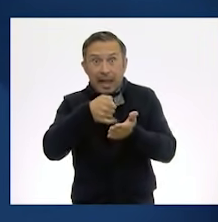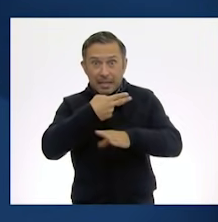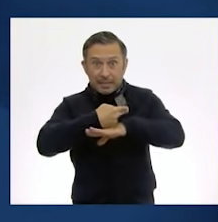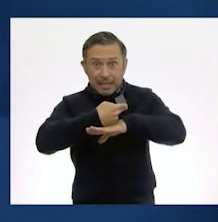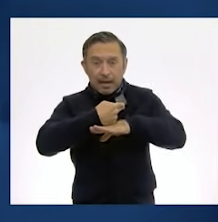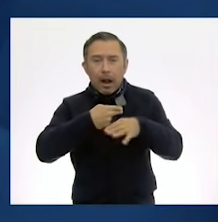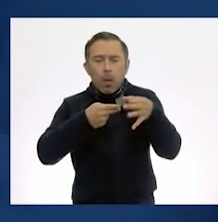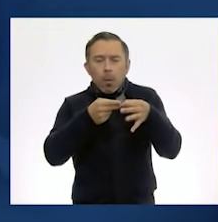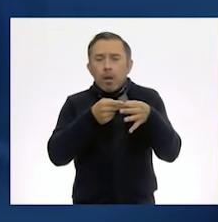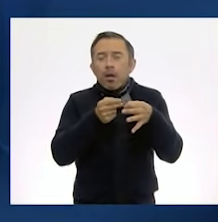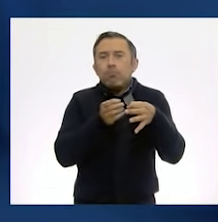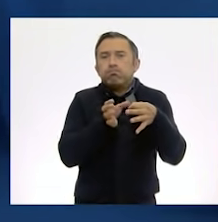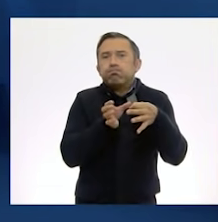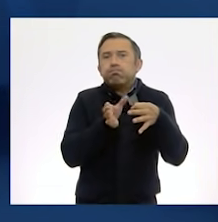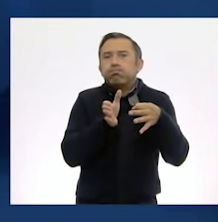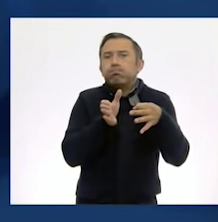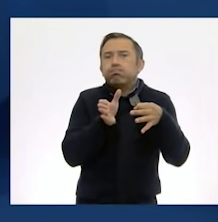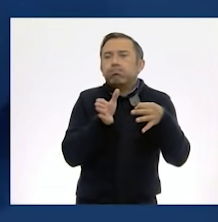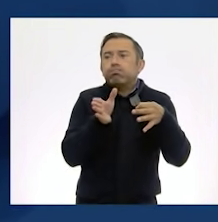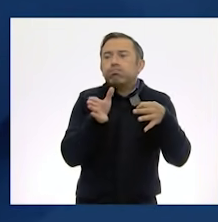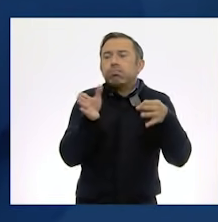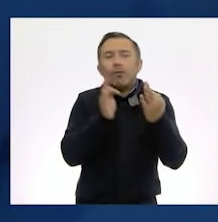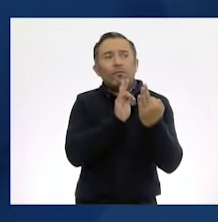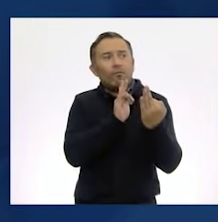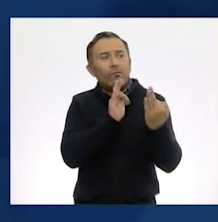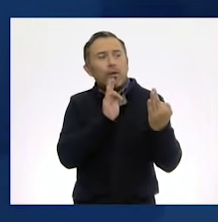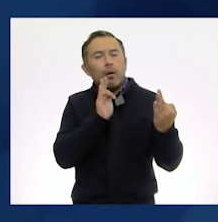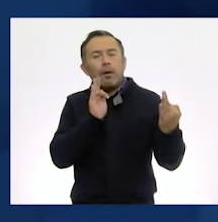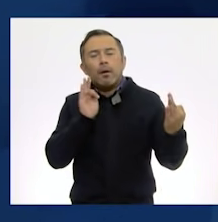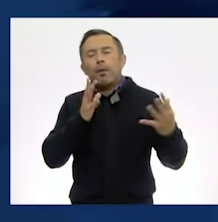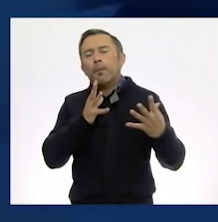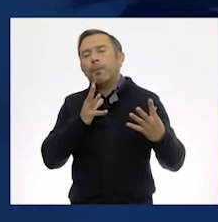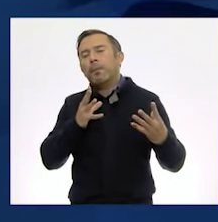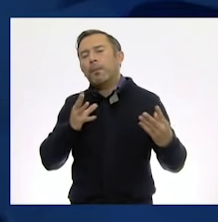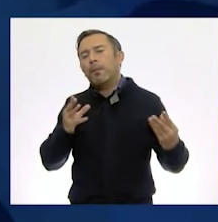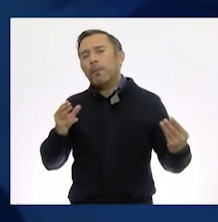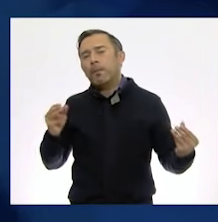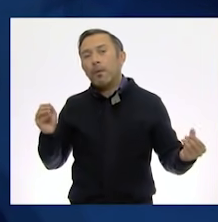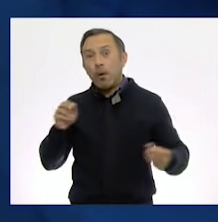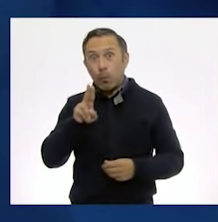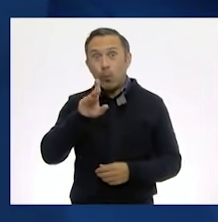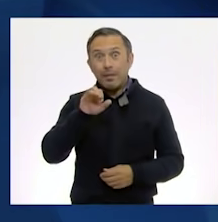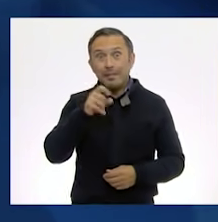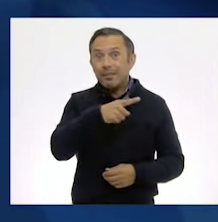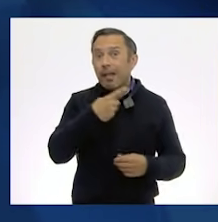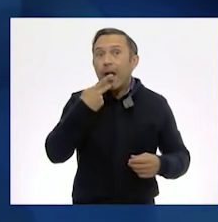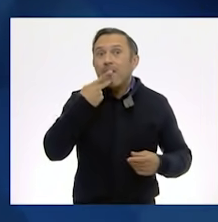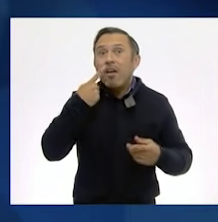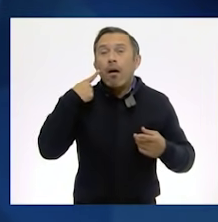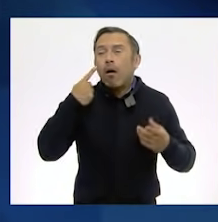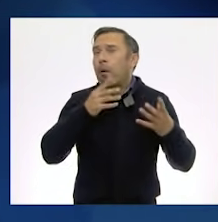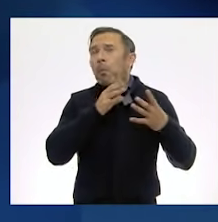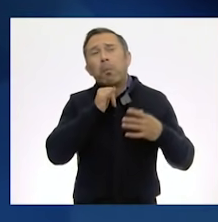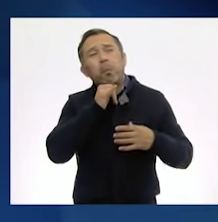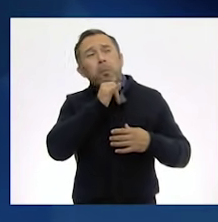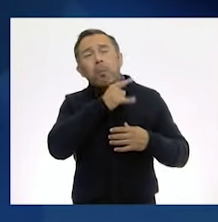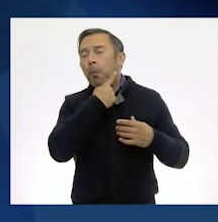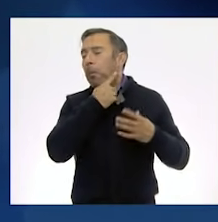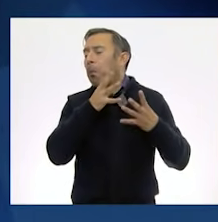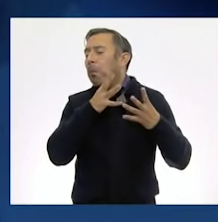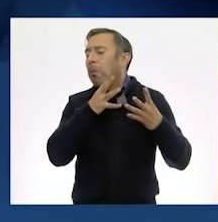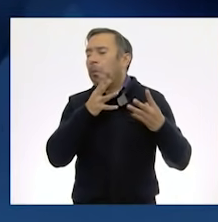sirenas. Cuando Ulises dejó de oír sus cánticos, se tranquilizó y dio orden a